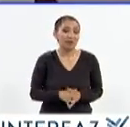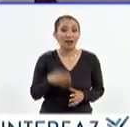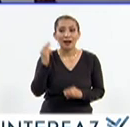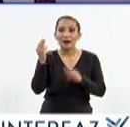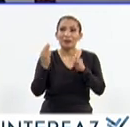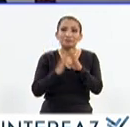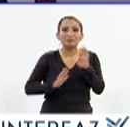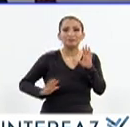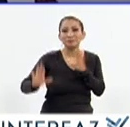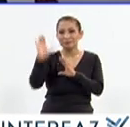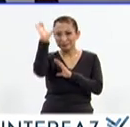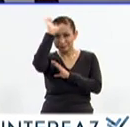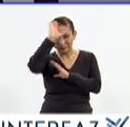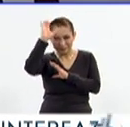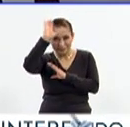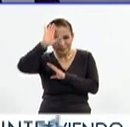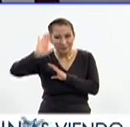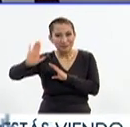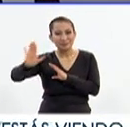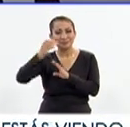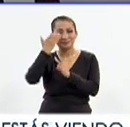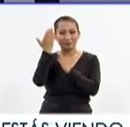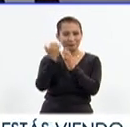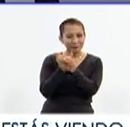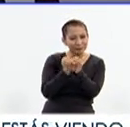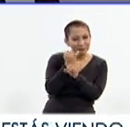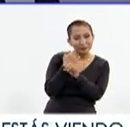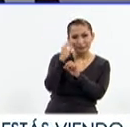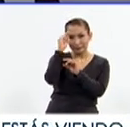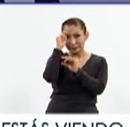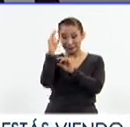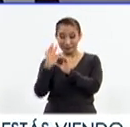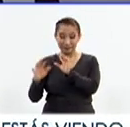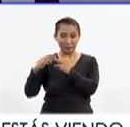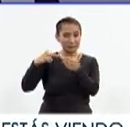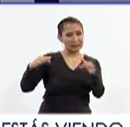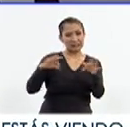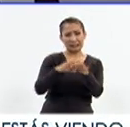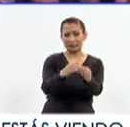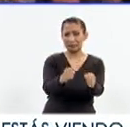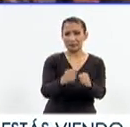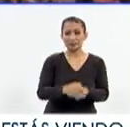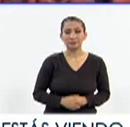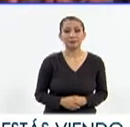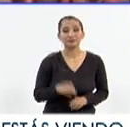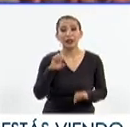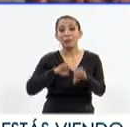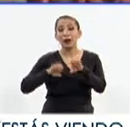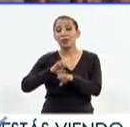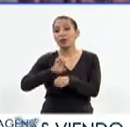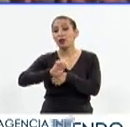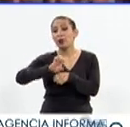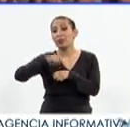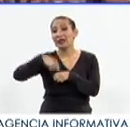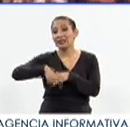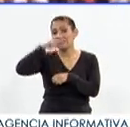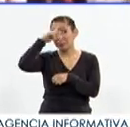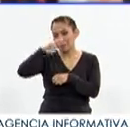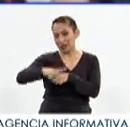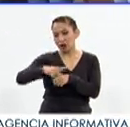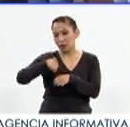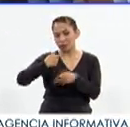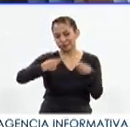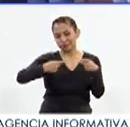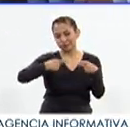el mundo cultural, académico e intelectual hay una relación muy estrecha. La Embajada de Ecuador en